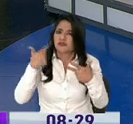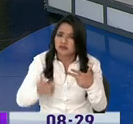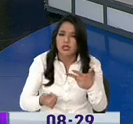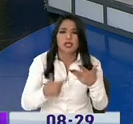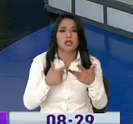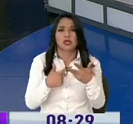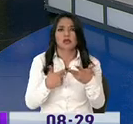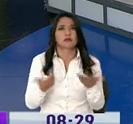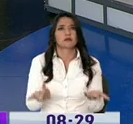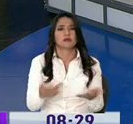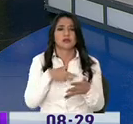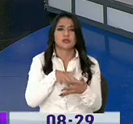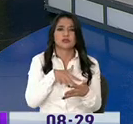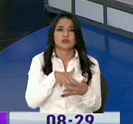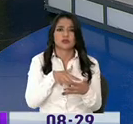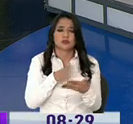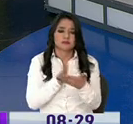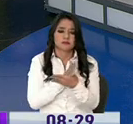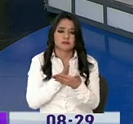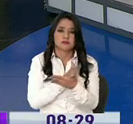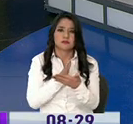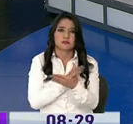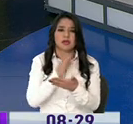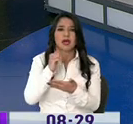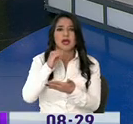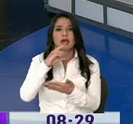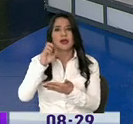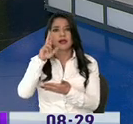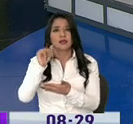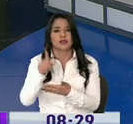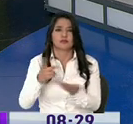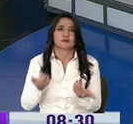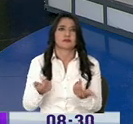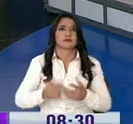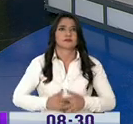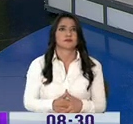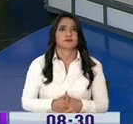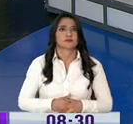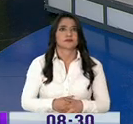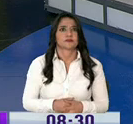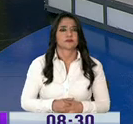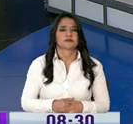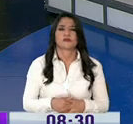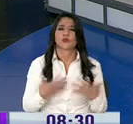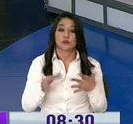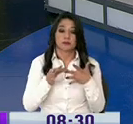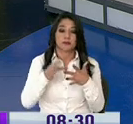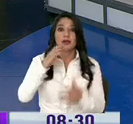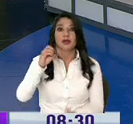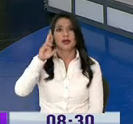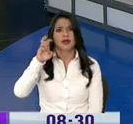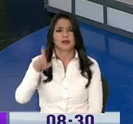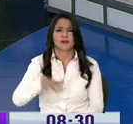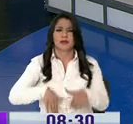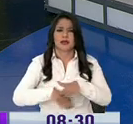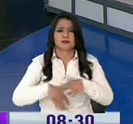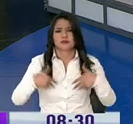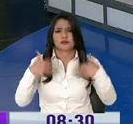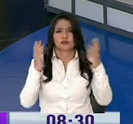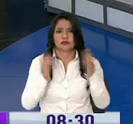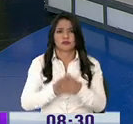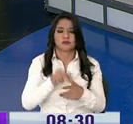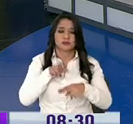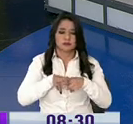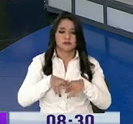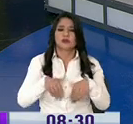Que les pongan a estudiar el manual de Carreño. Bueno, esa es otra, claro, el manual de Carreño. ¿Se acuerda del Carreño? Básico, claro. ¿No? Cómo